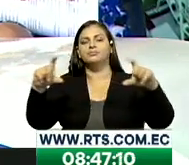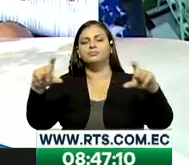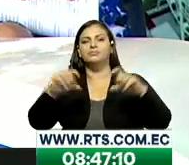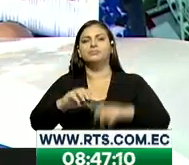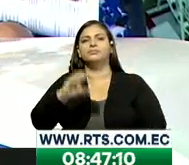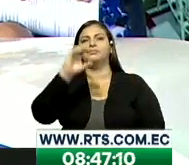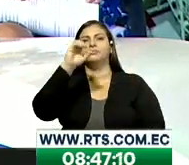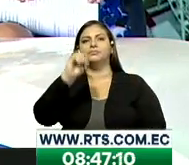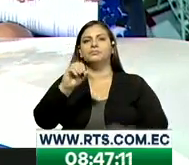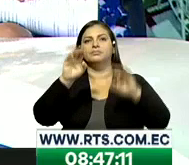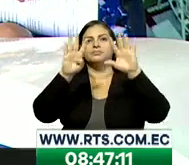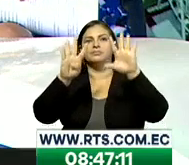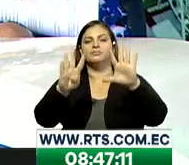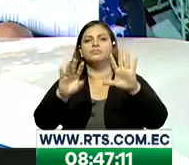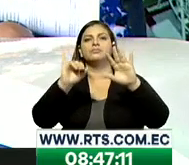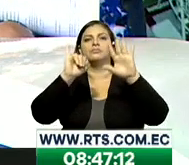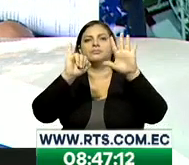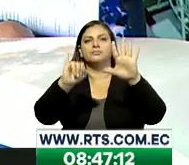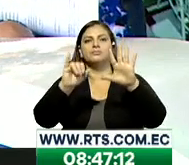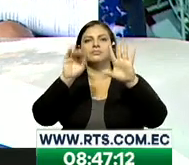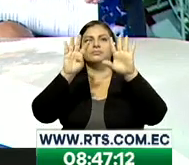números